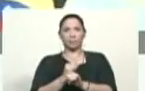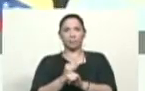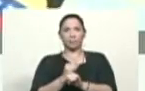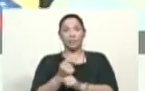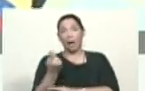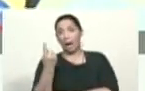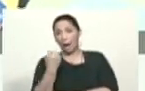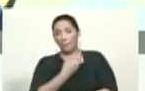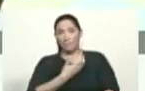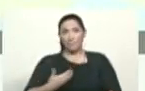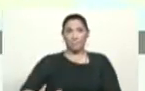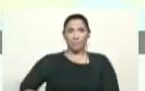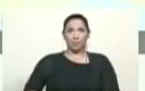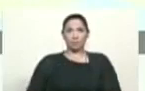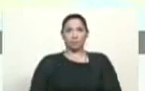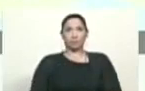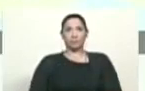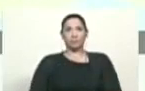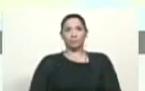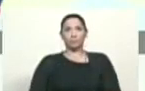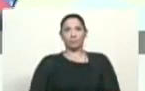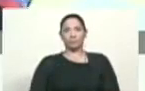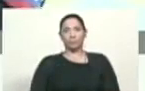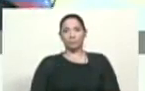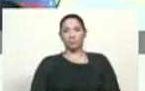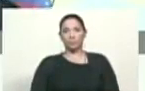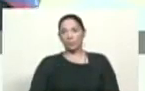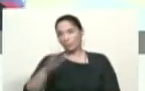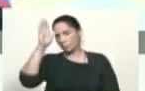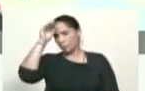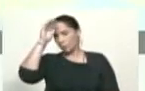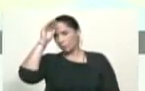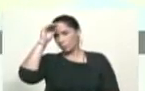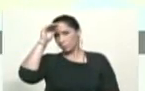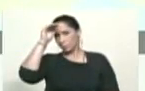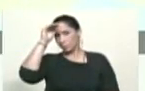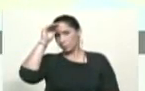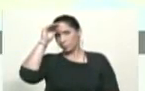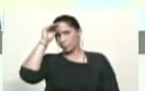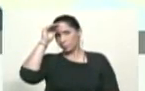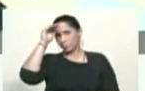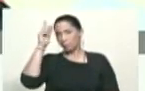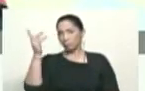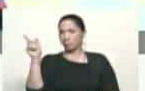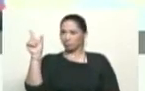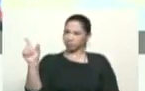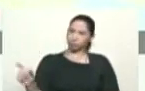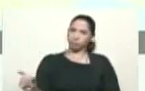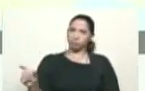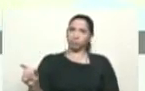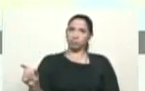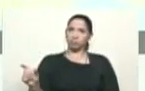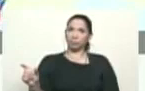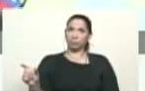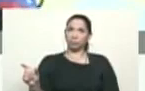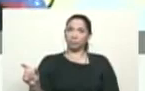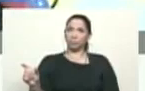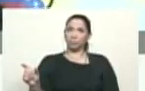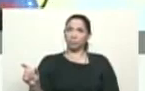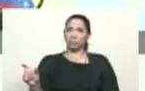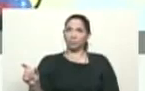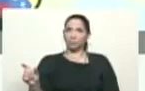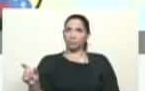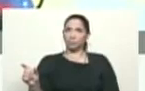Ayer el presidente triste de Estados Unidos, Donald Trump, impresentable, un producto,